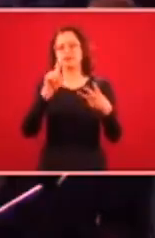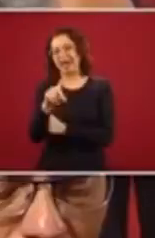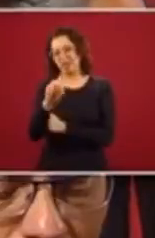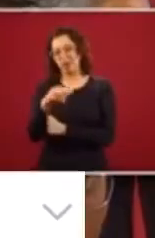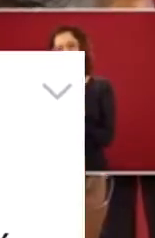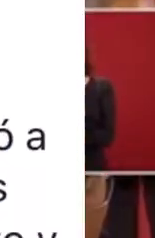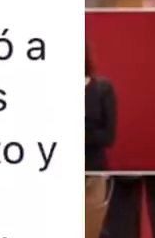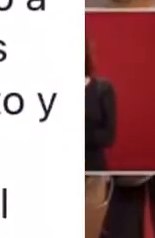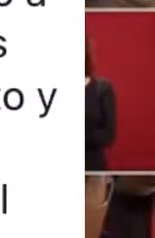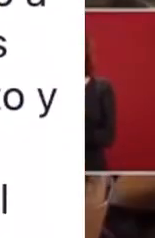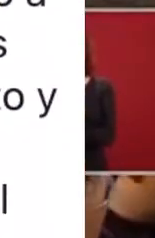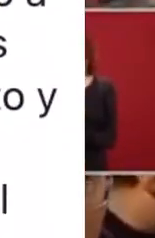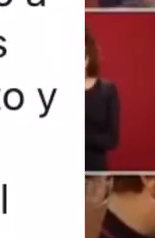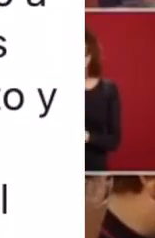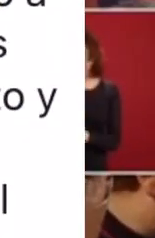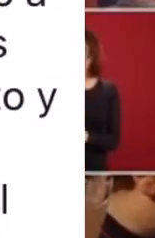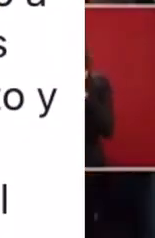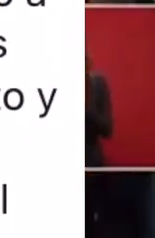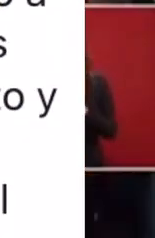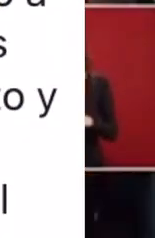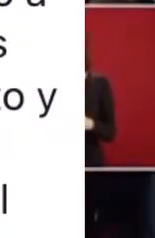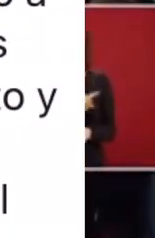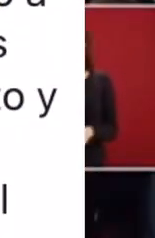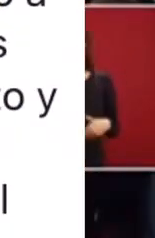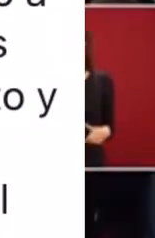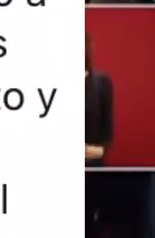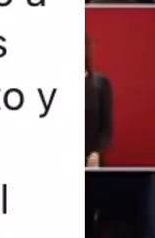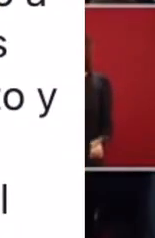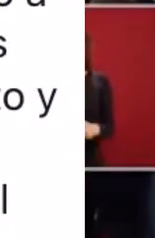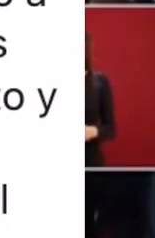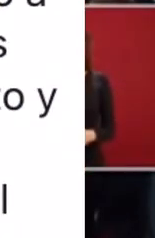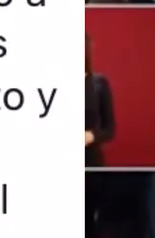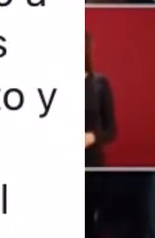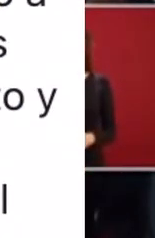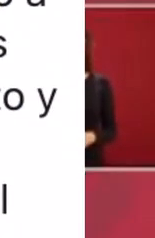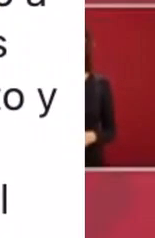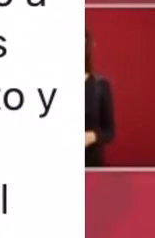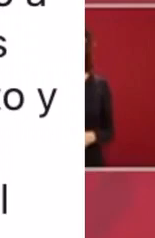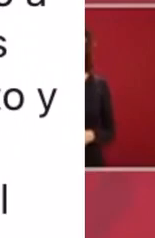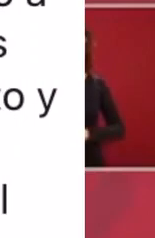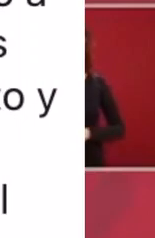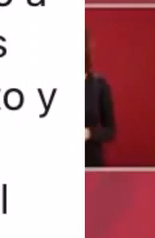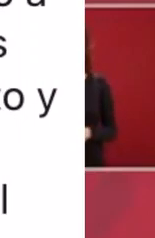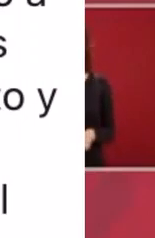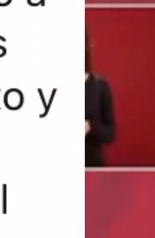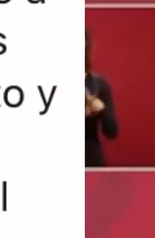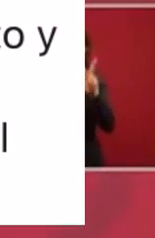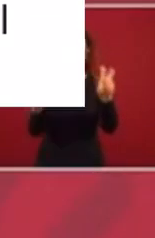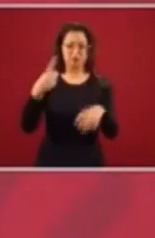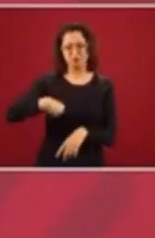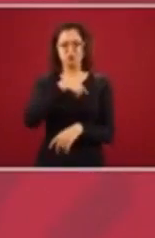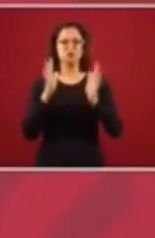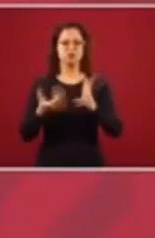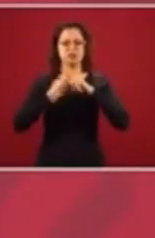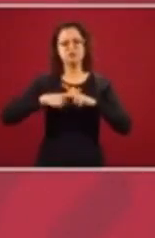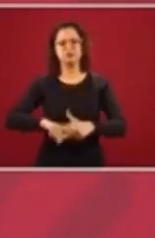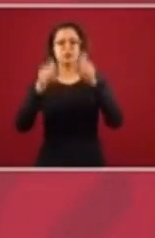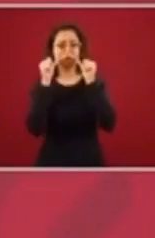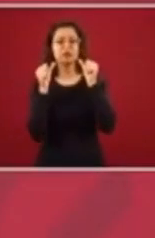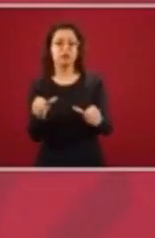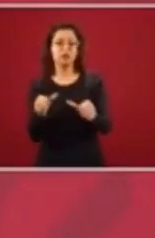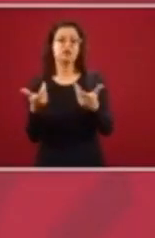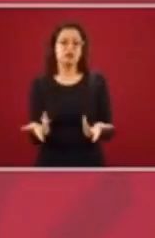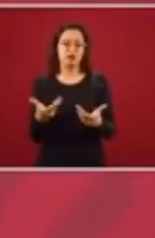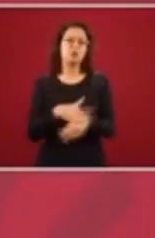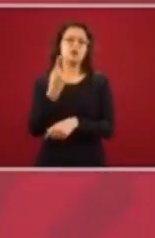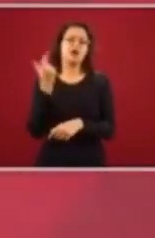Proceso. Pues a ver si usted ya tenía conocimiento de estas irregularidades. Este es un tema que lo estamos atendiendo. Cambió el sistema de entrega